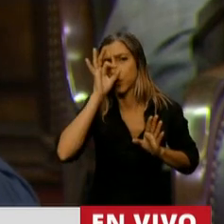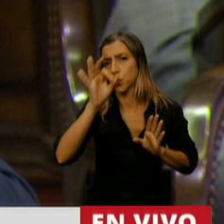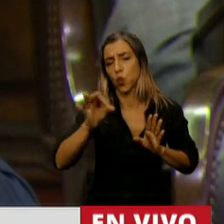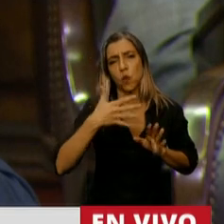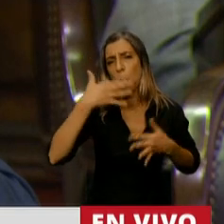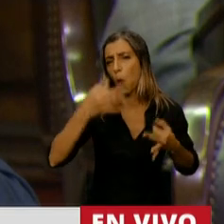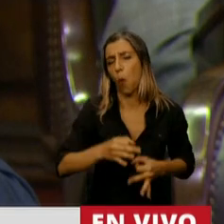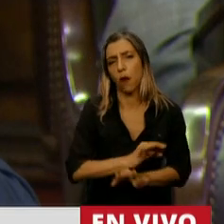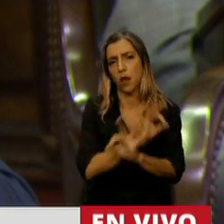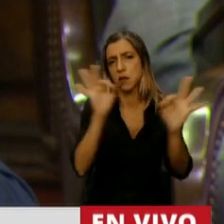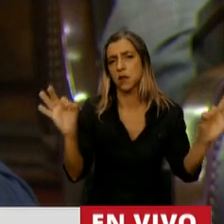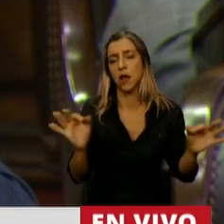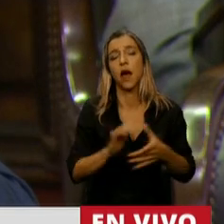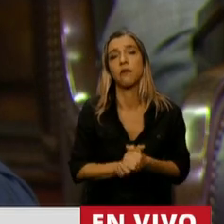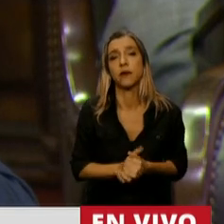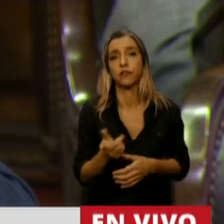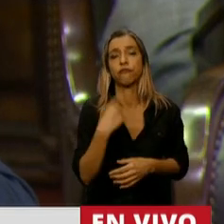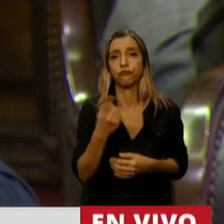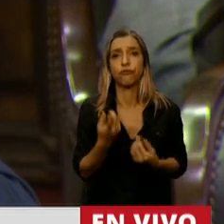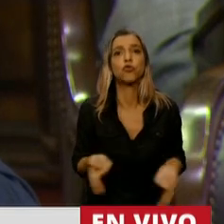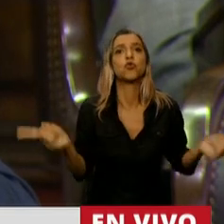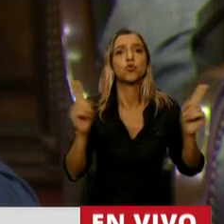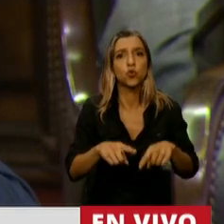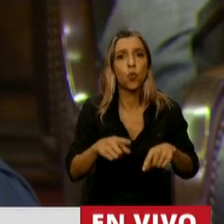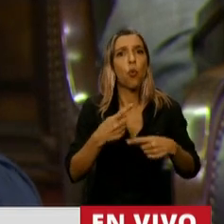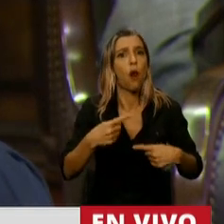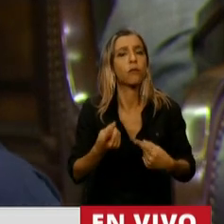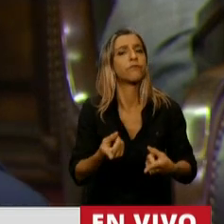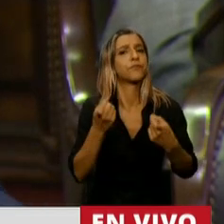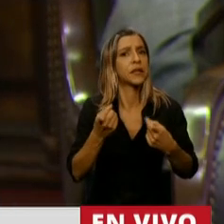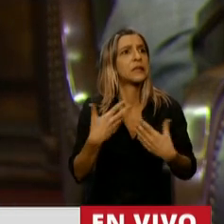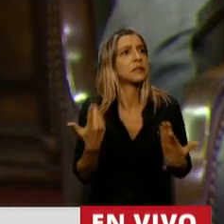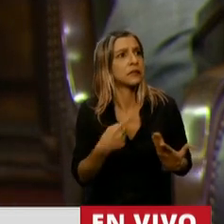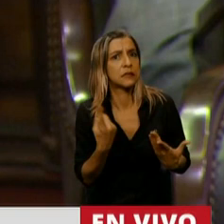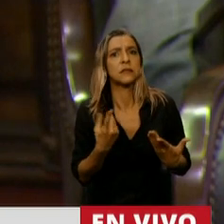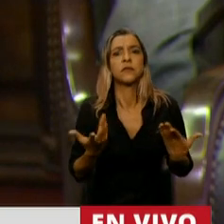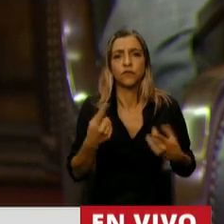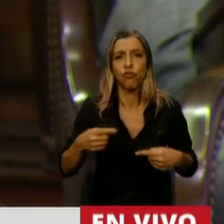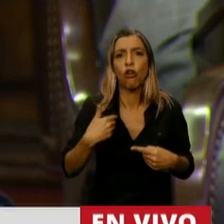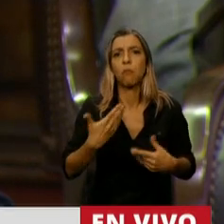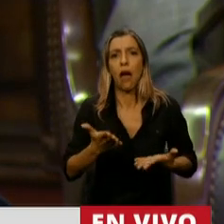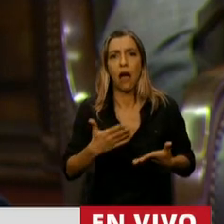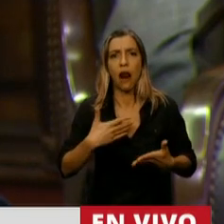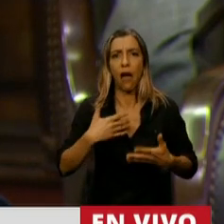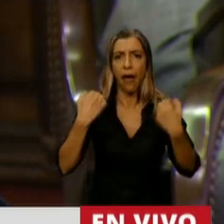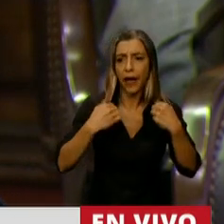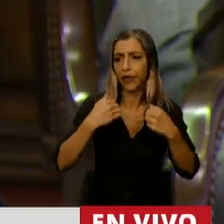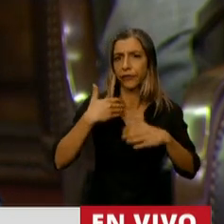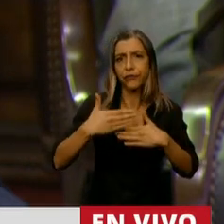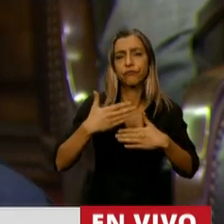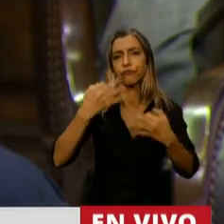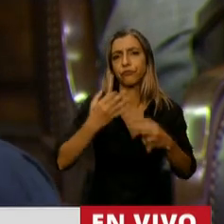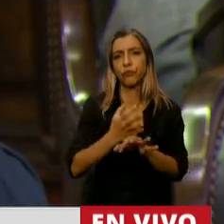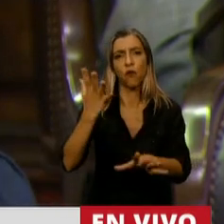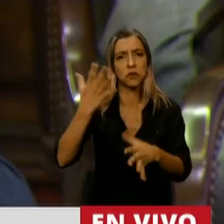para recuperar capacidades y alcanzar niveles aceptables de adiestramiento voy a dar